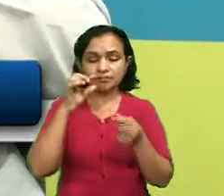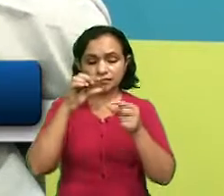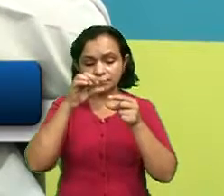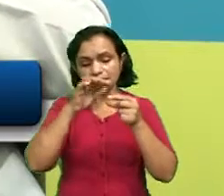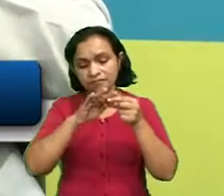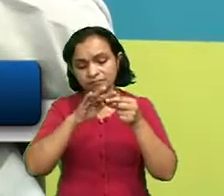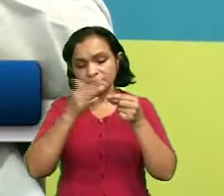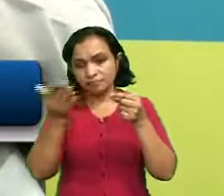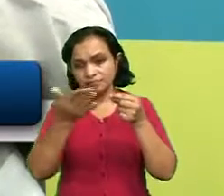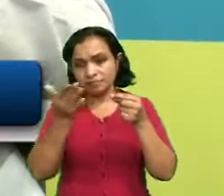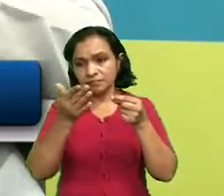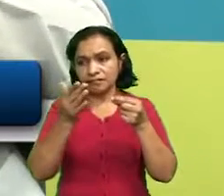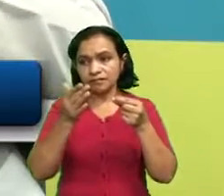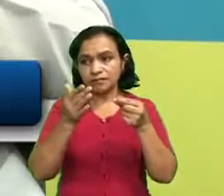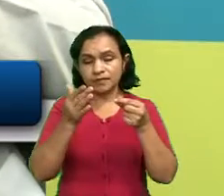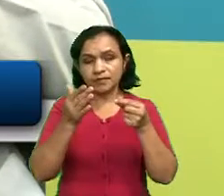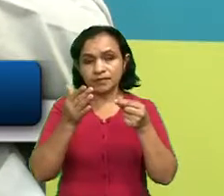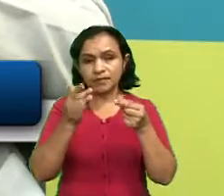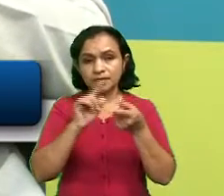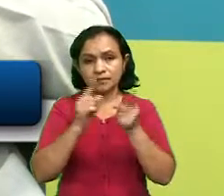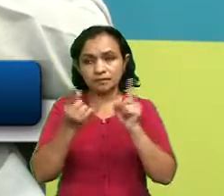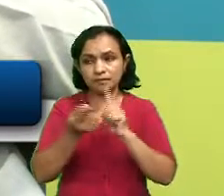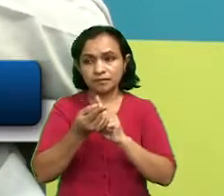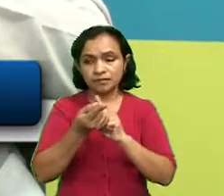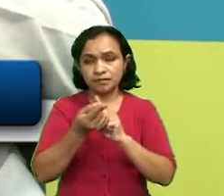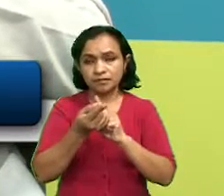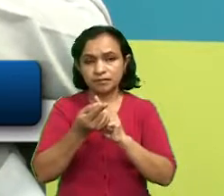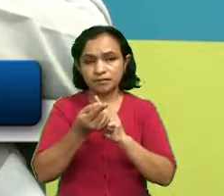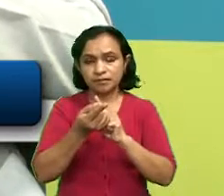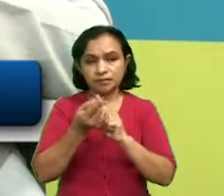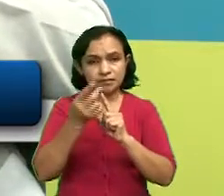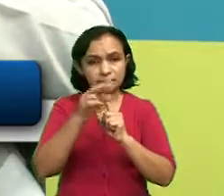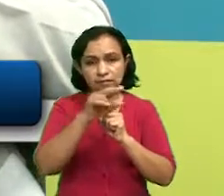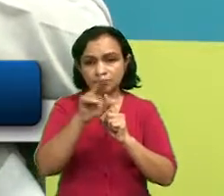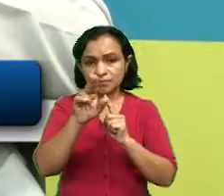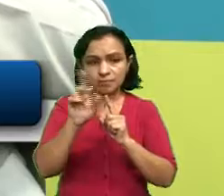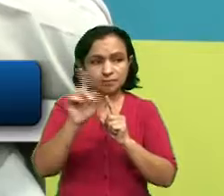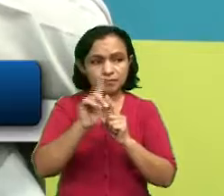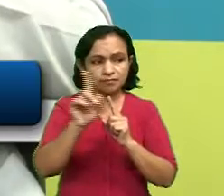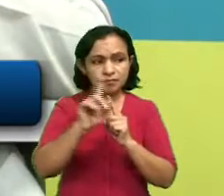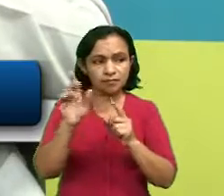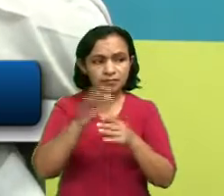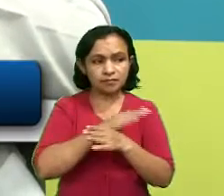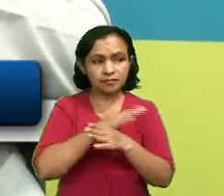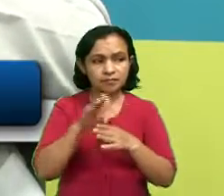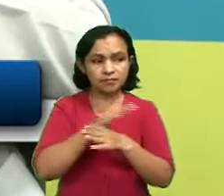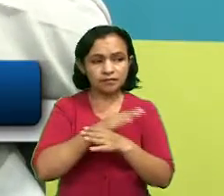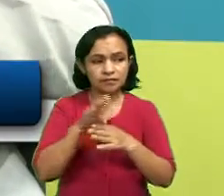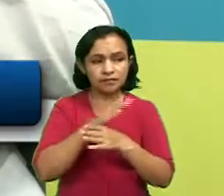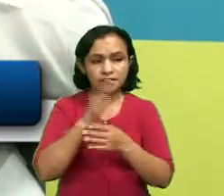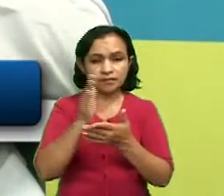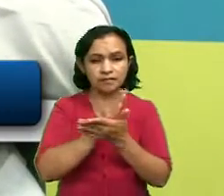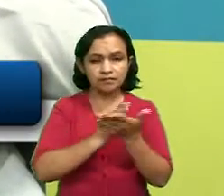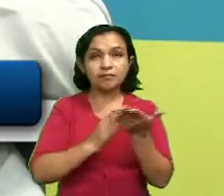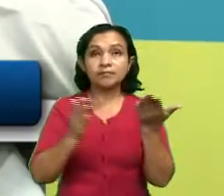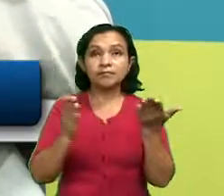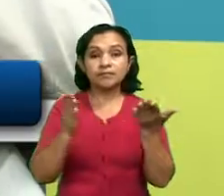envase, porque a veces si es un producto alterado, no va a tener la misma presentación. A veces, si el